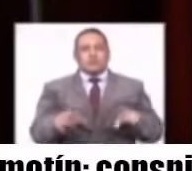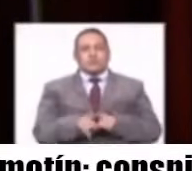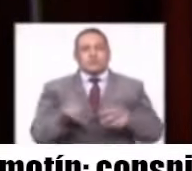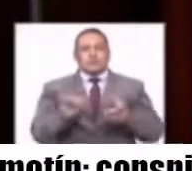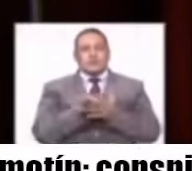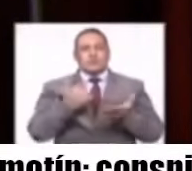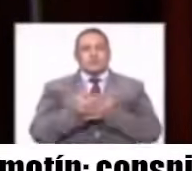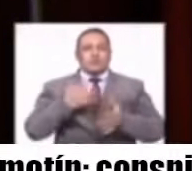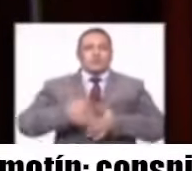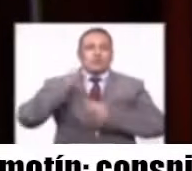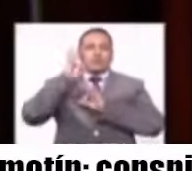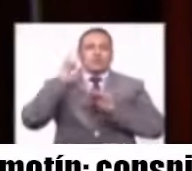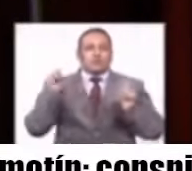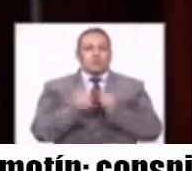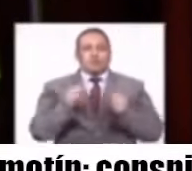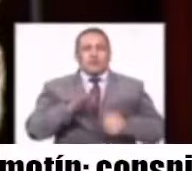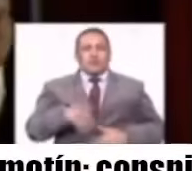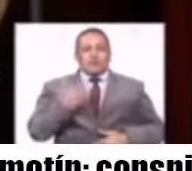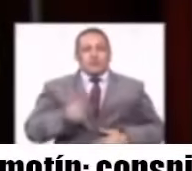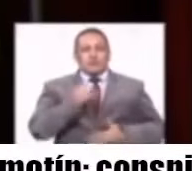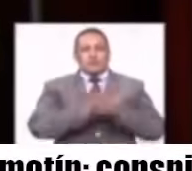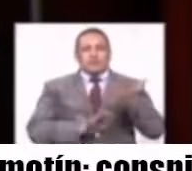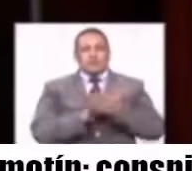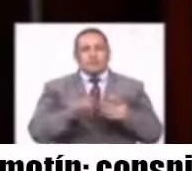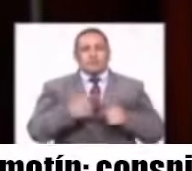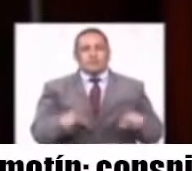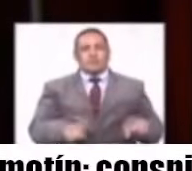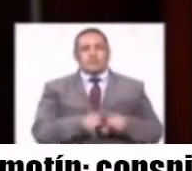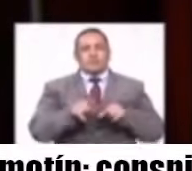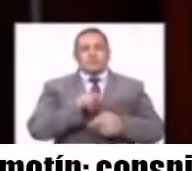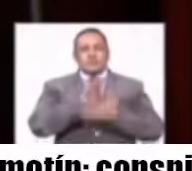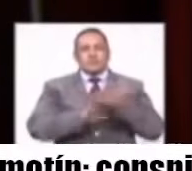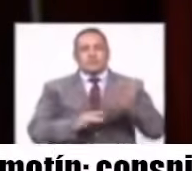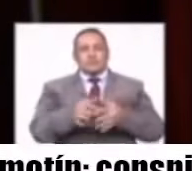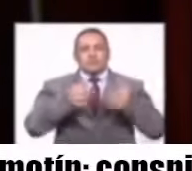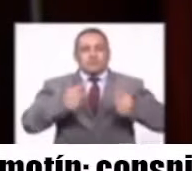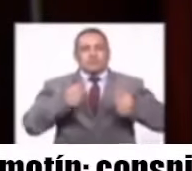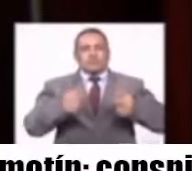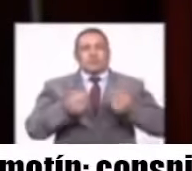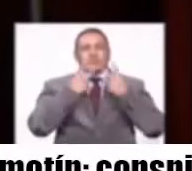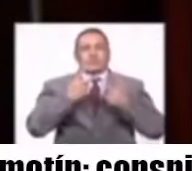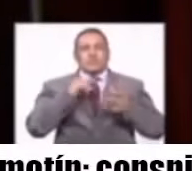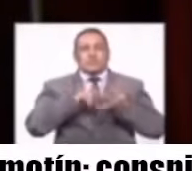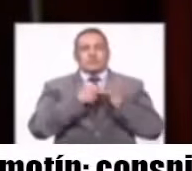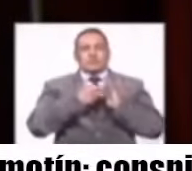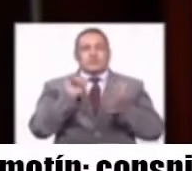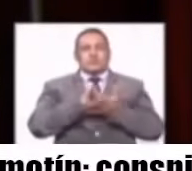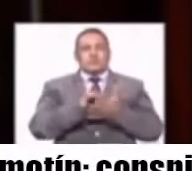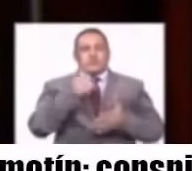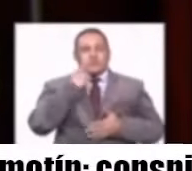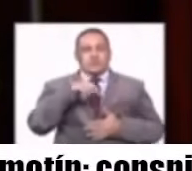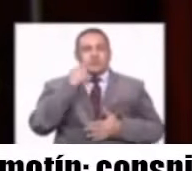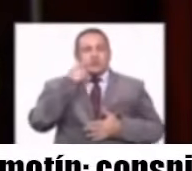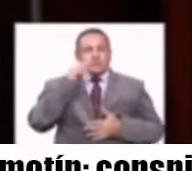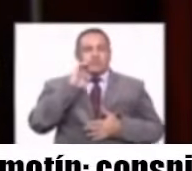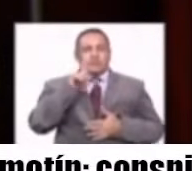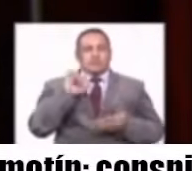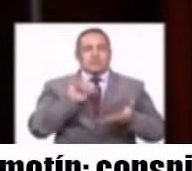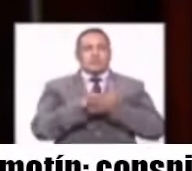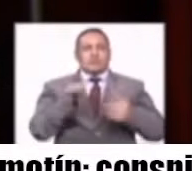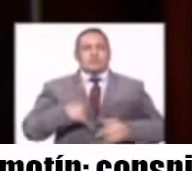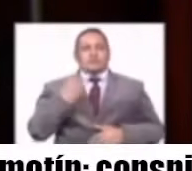simplemente sustentamos, ¿no?, lo que hay en el informe. Pero este es el informe, señor presidente. Sus descargos del señor Aníbal Torres tiene